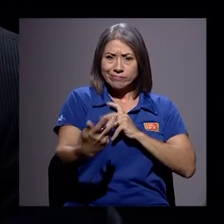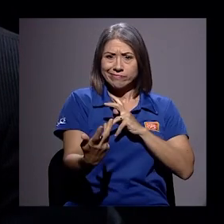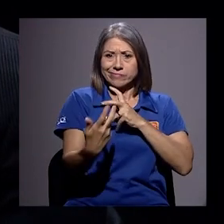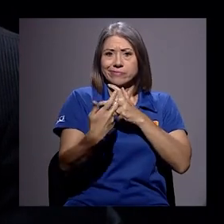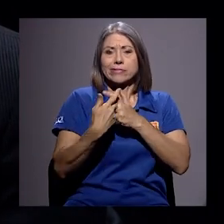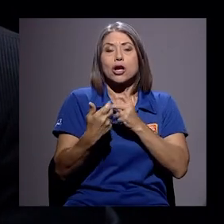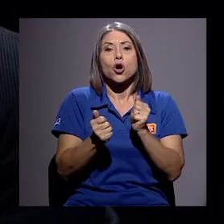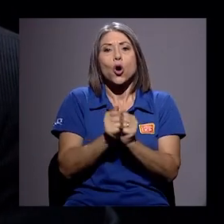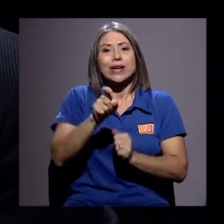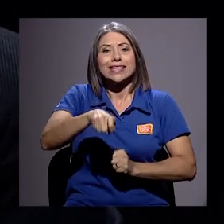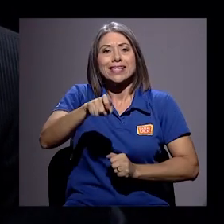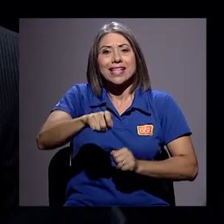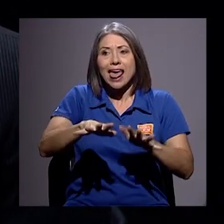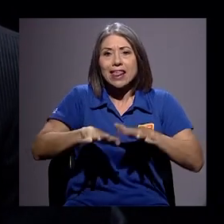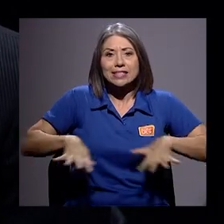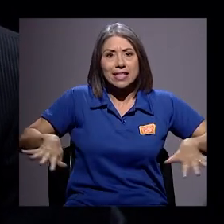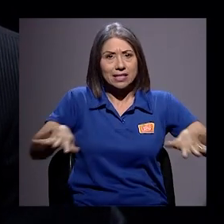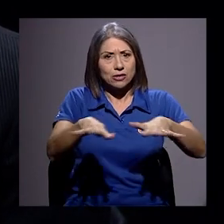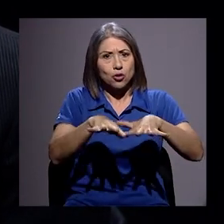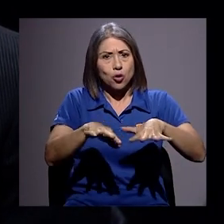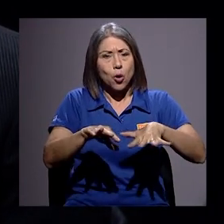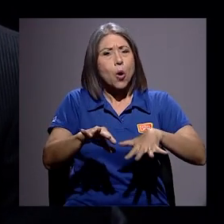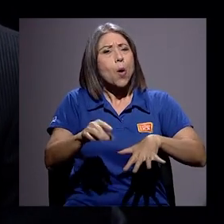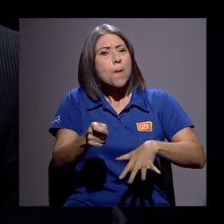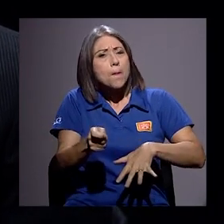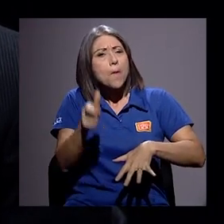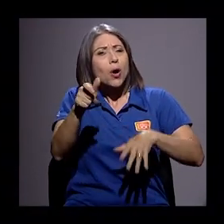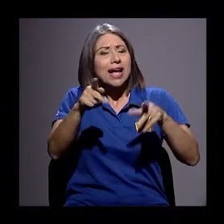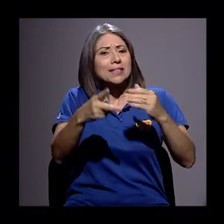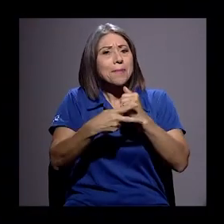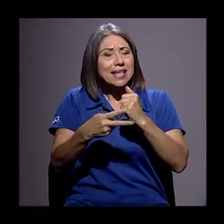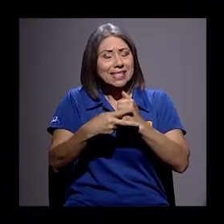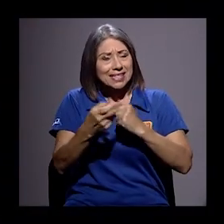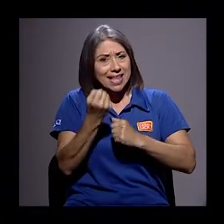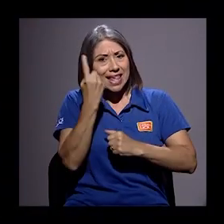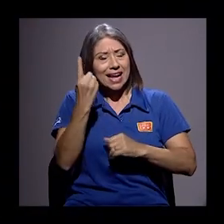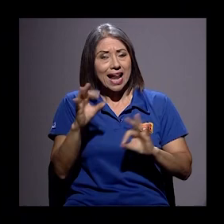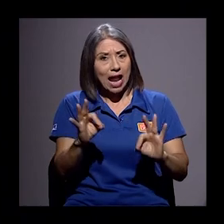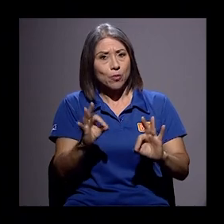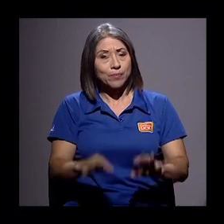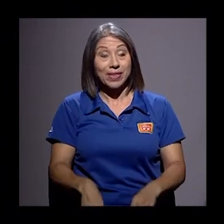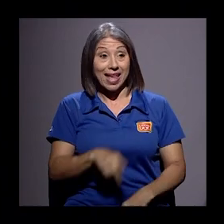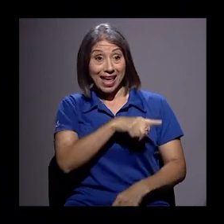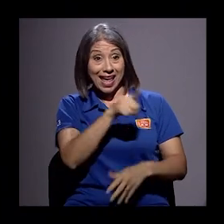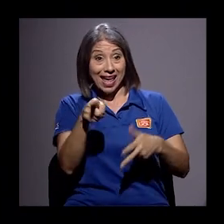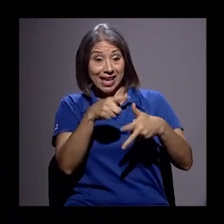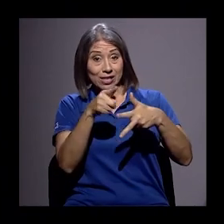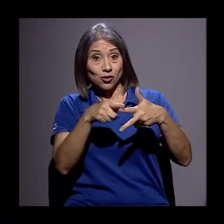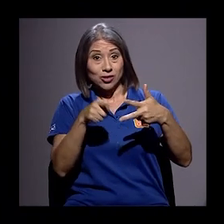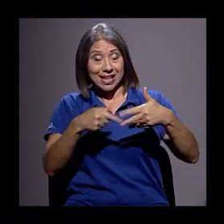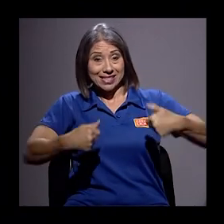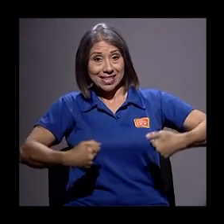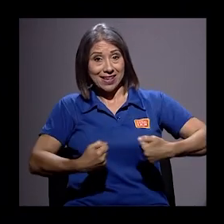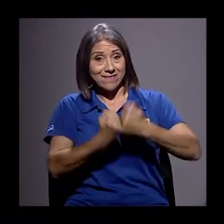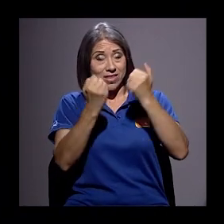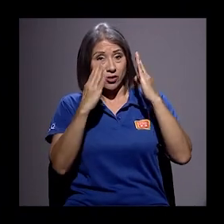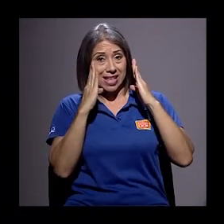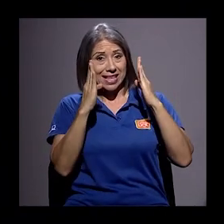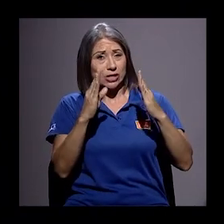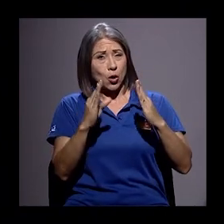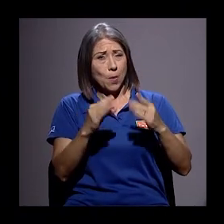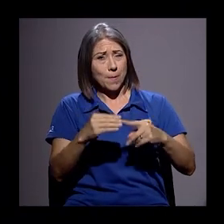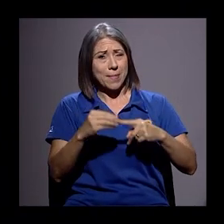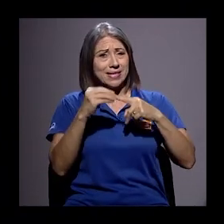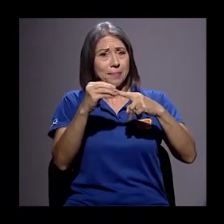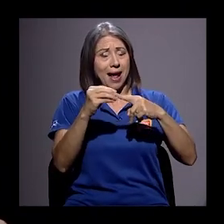que creo que muy pocas veces se tiene se tiene claro ya que esos esos tres desafíos de actuación prioritarias están relacionados